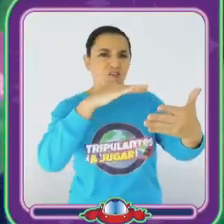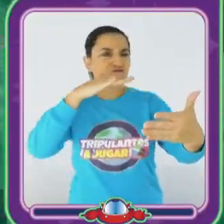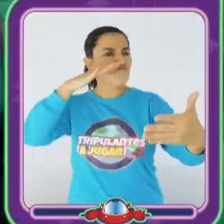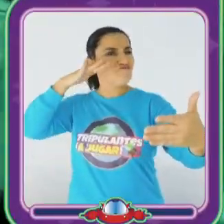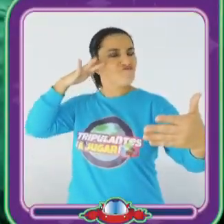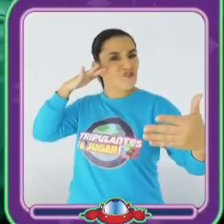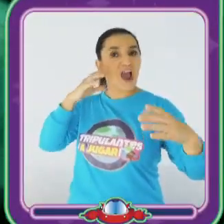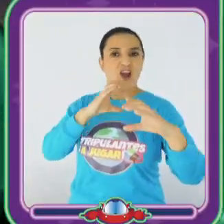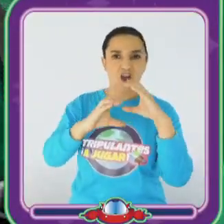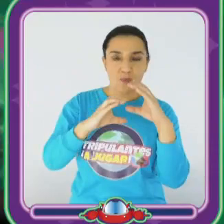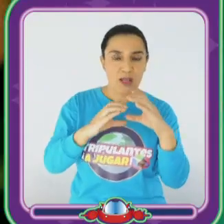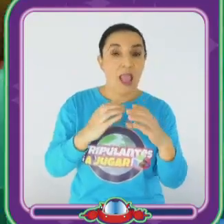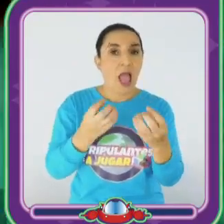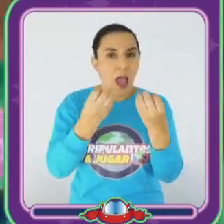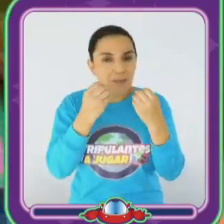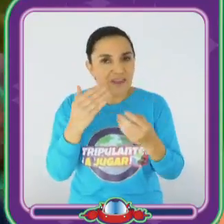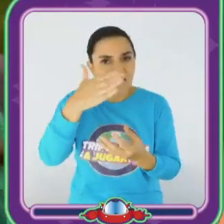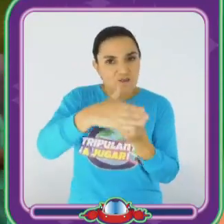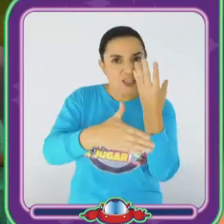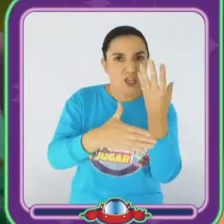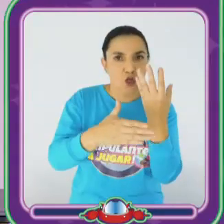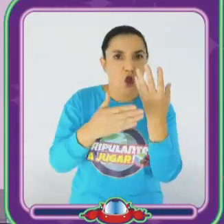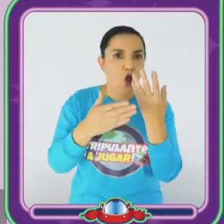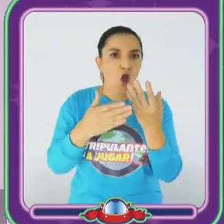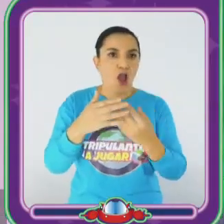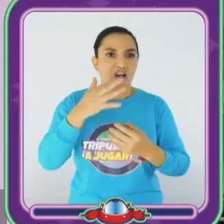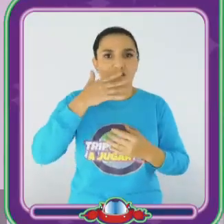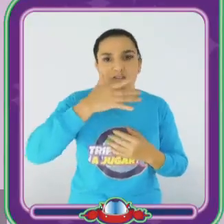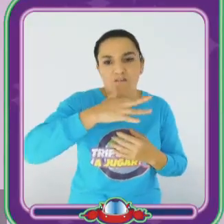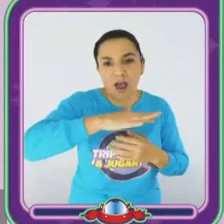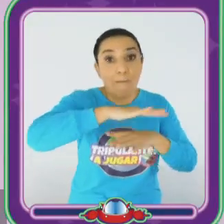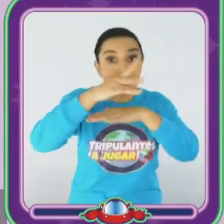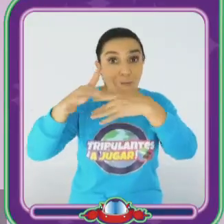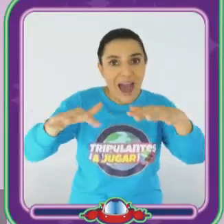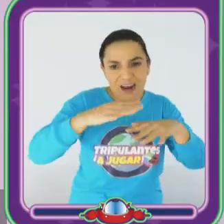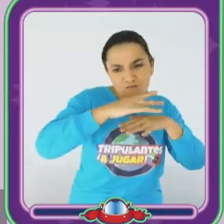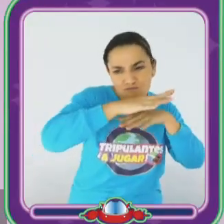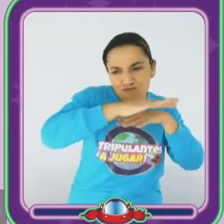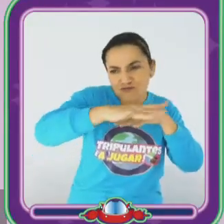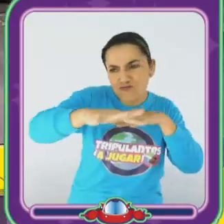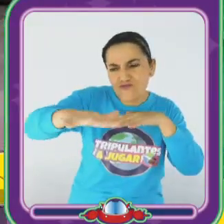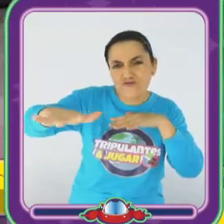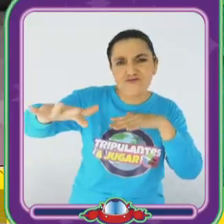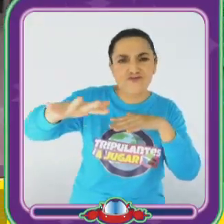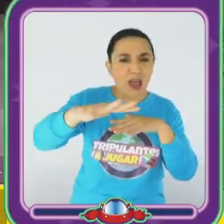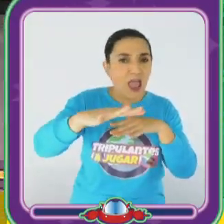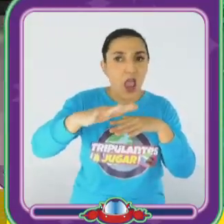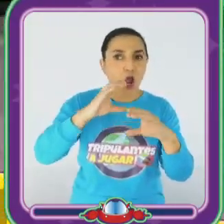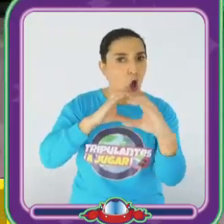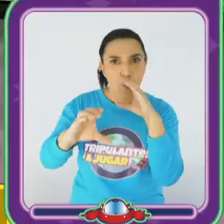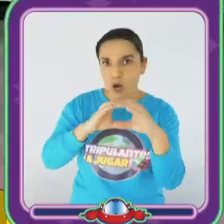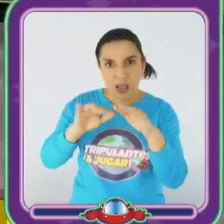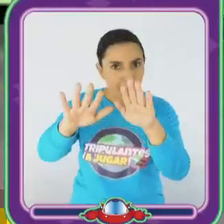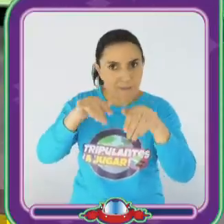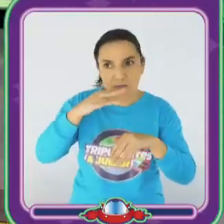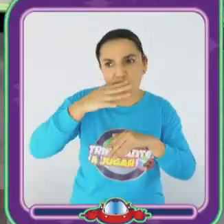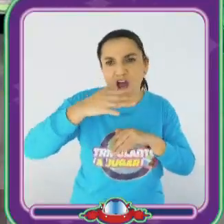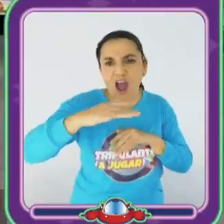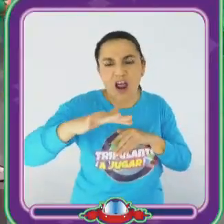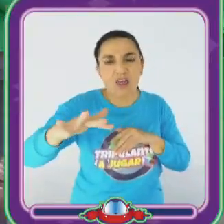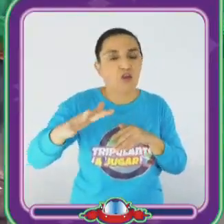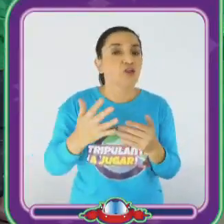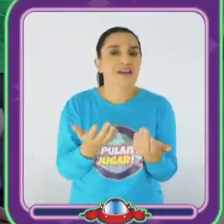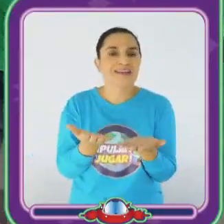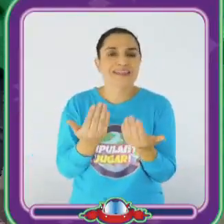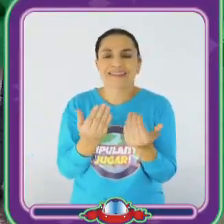Aprendí que el sonido de las ballenas viaja por el mar. y se comunican con ese mismo sonido.